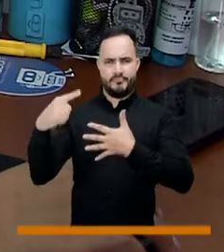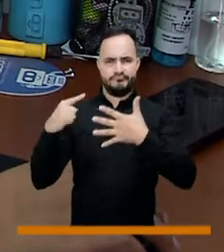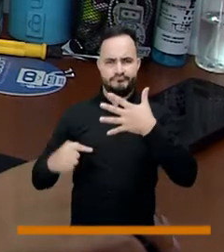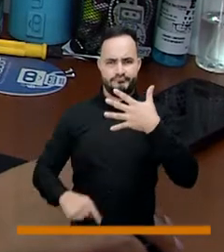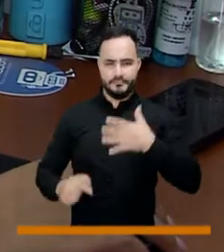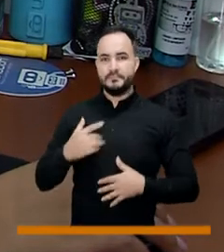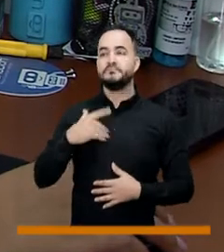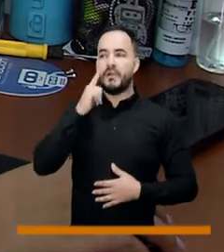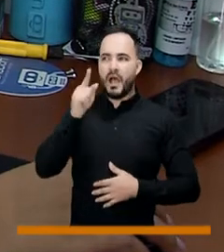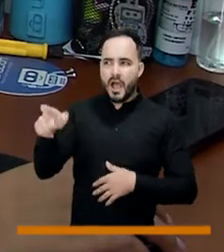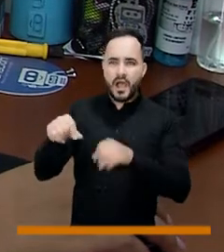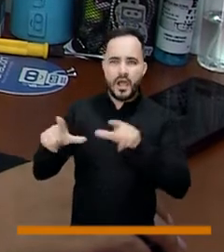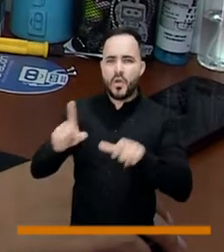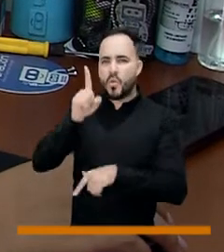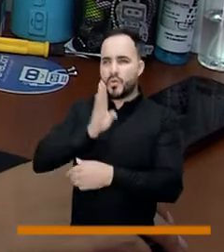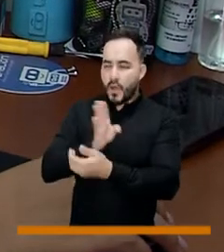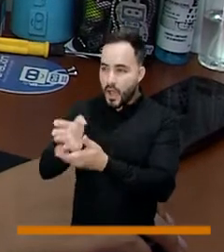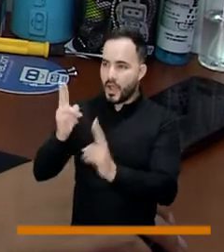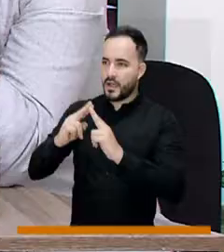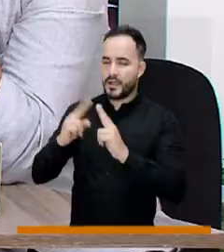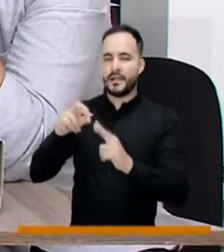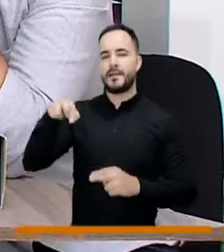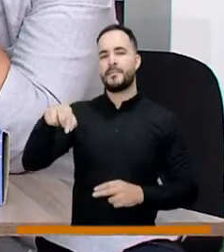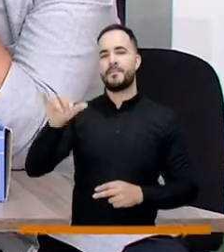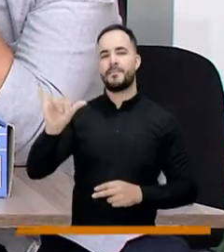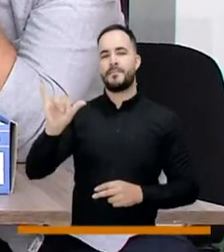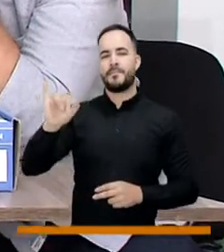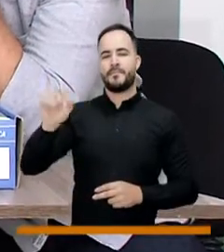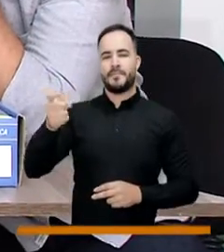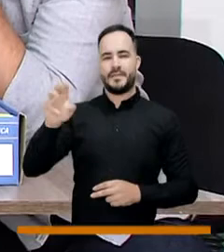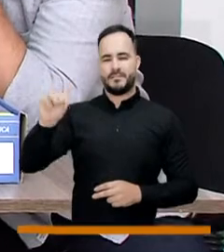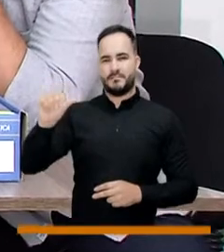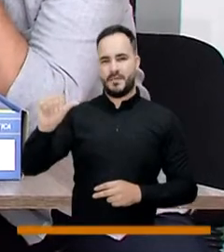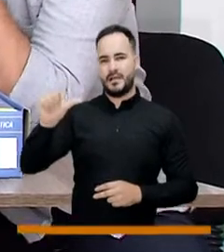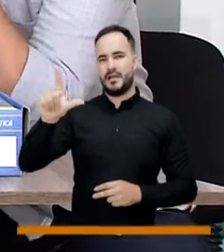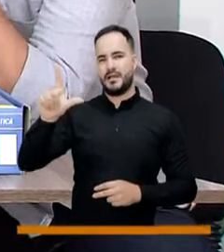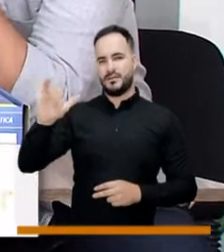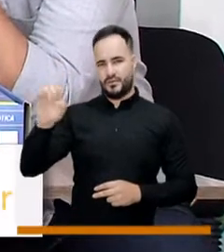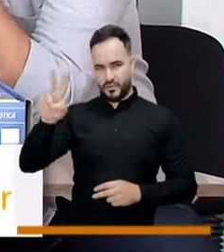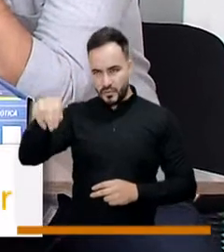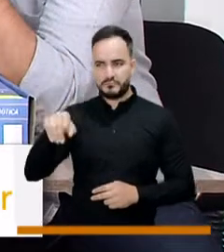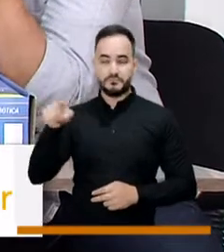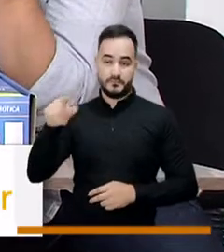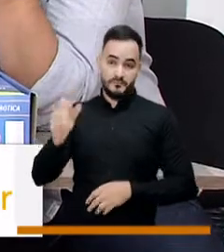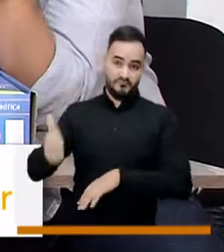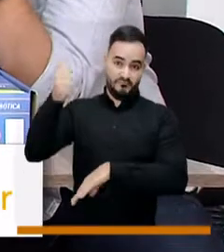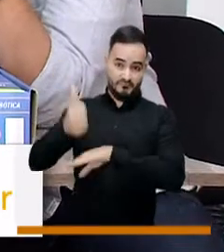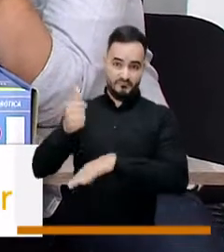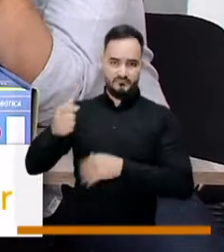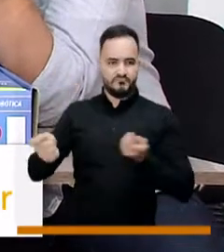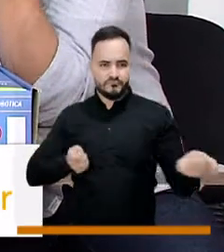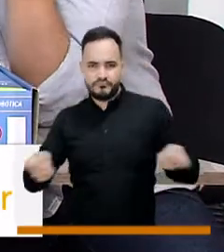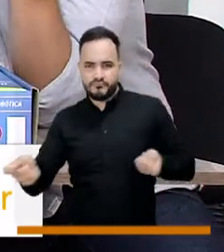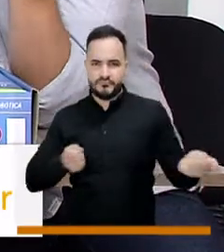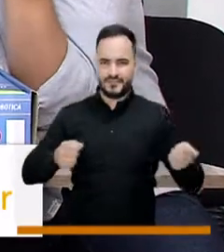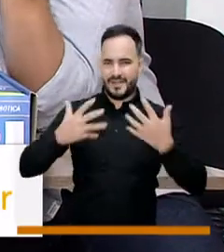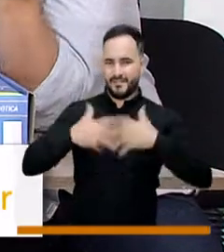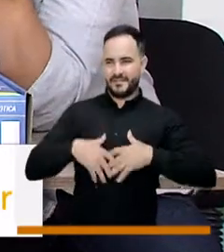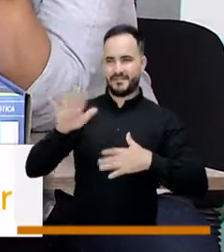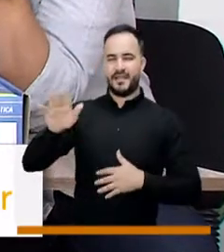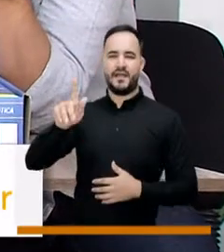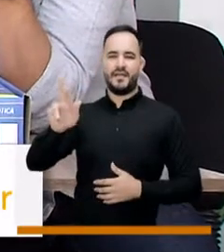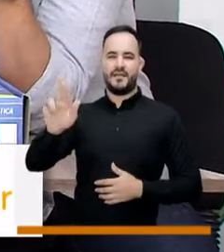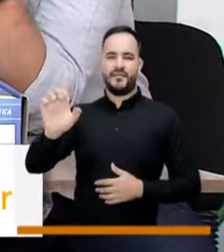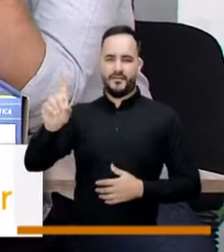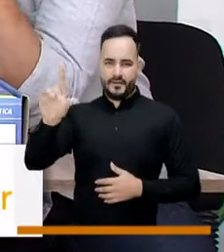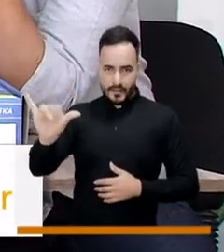conocer Pigmalión. Freddy Cárdenas, usted hace parte de esta empresa que lleva a la realidad esa idea tan